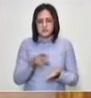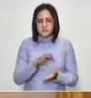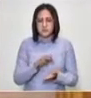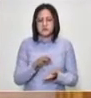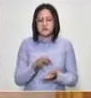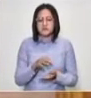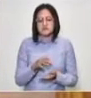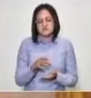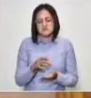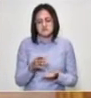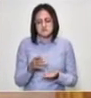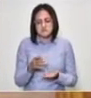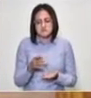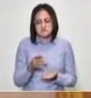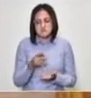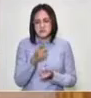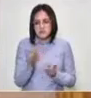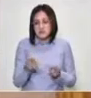sustancias